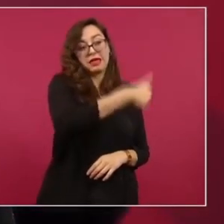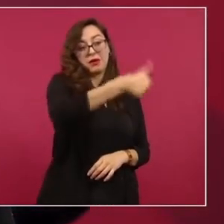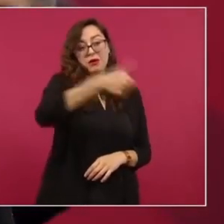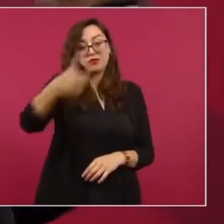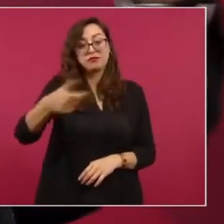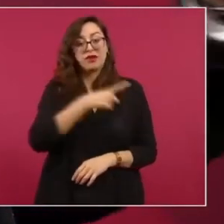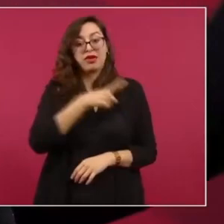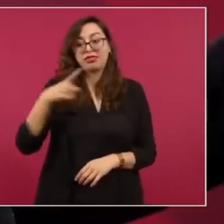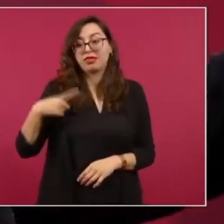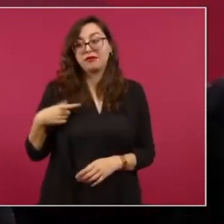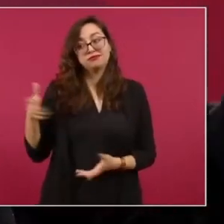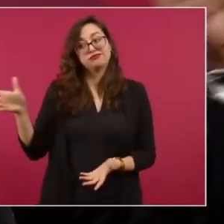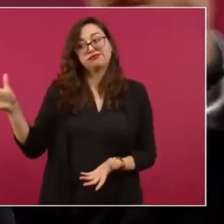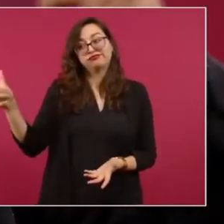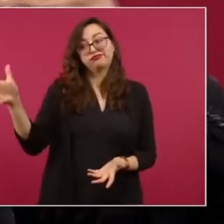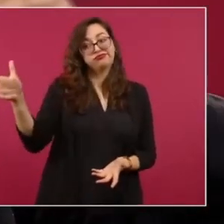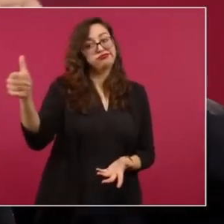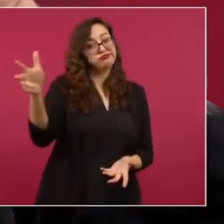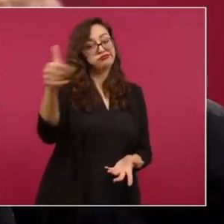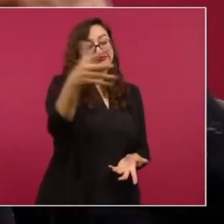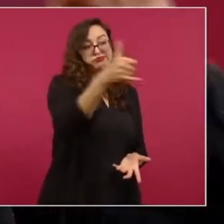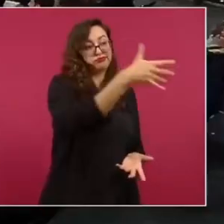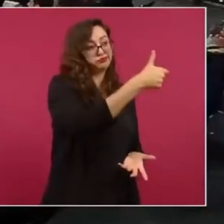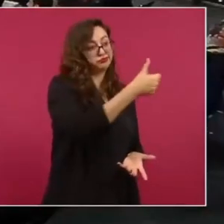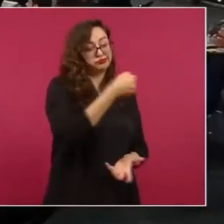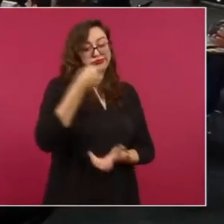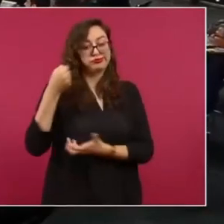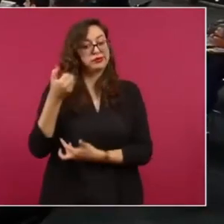a todos los gobiernos